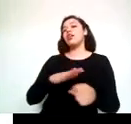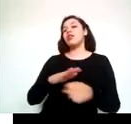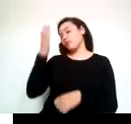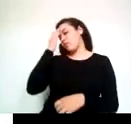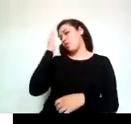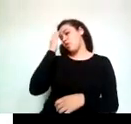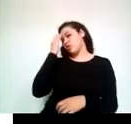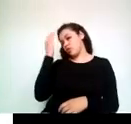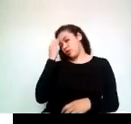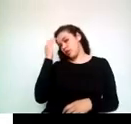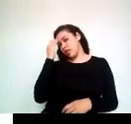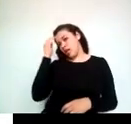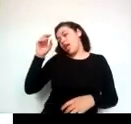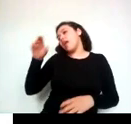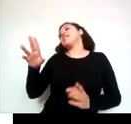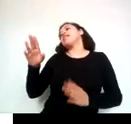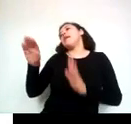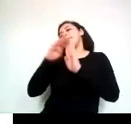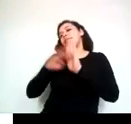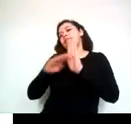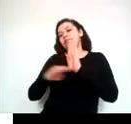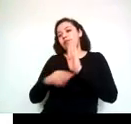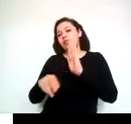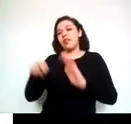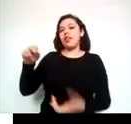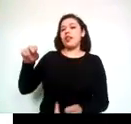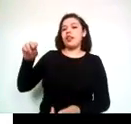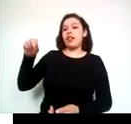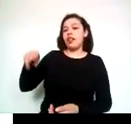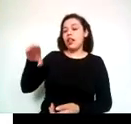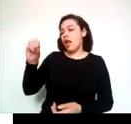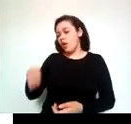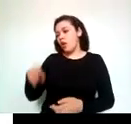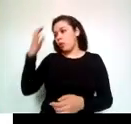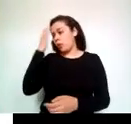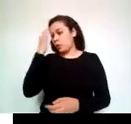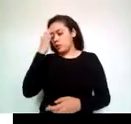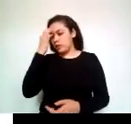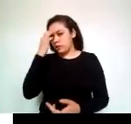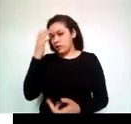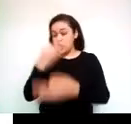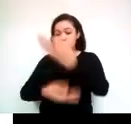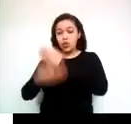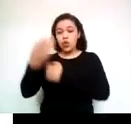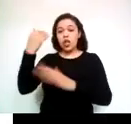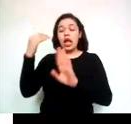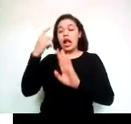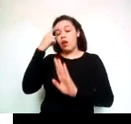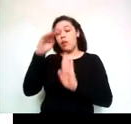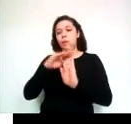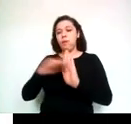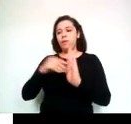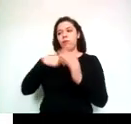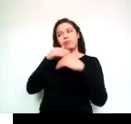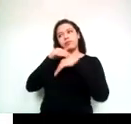las medidas de prevención, estar al tanto de lo que dice mi política, estar al tanto de todas las medidas que tengo que sujetarme,